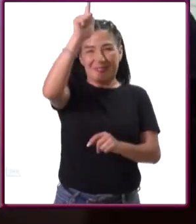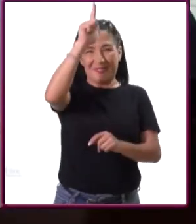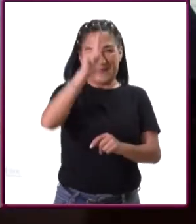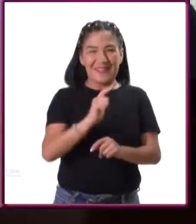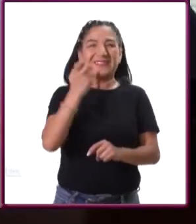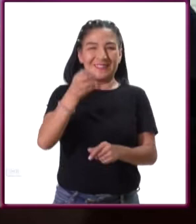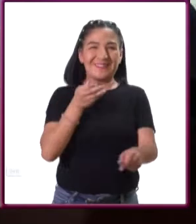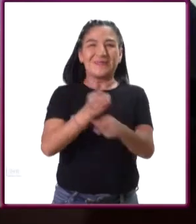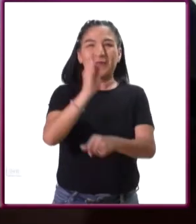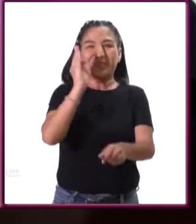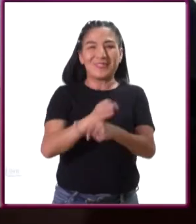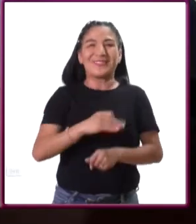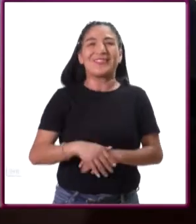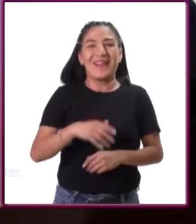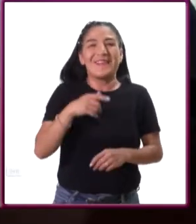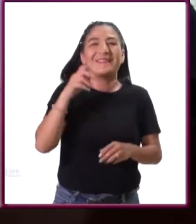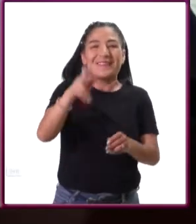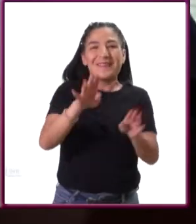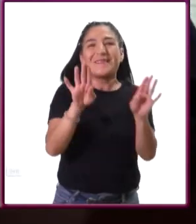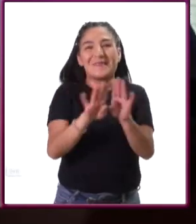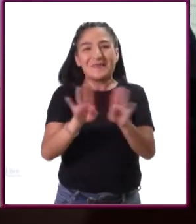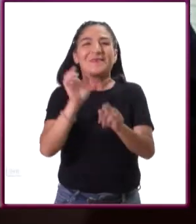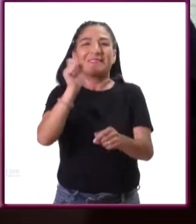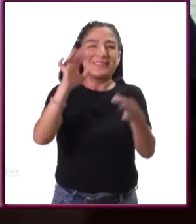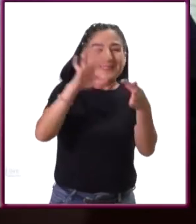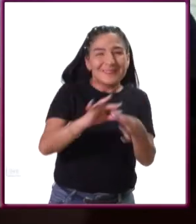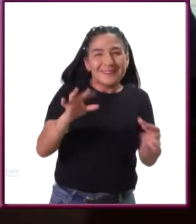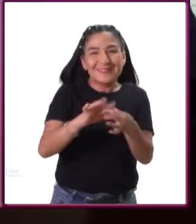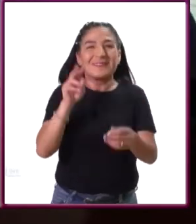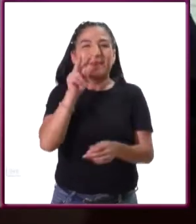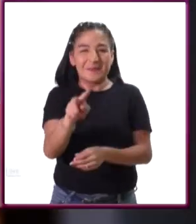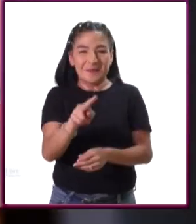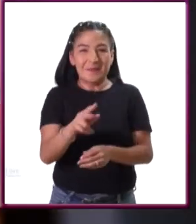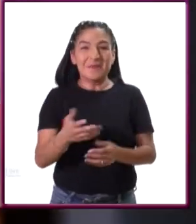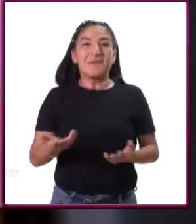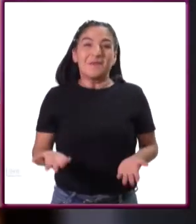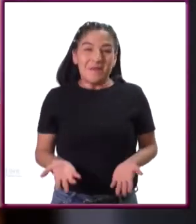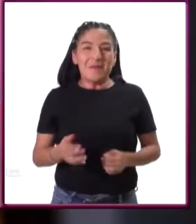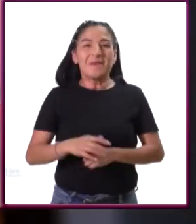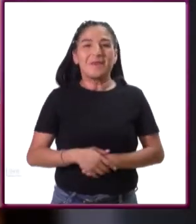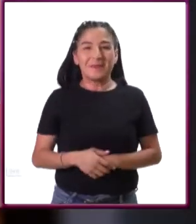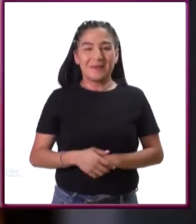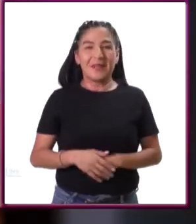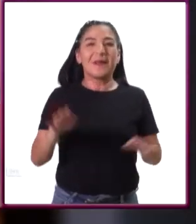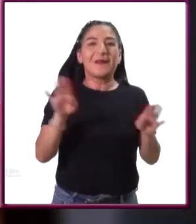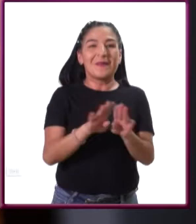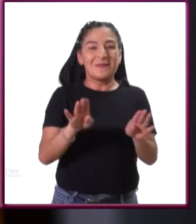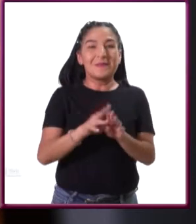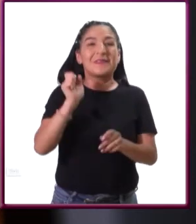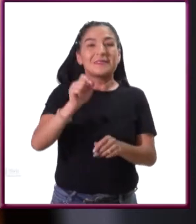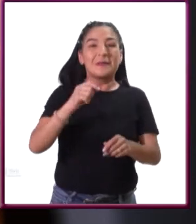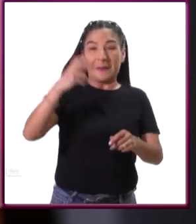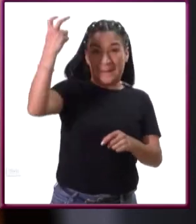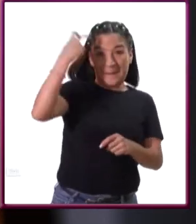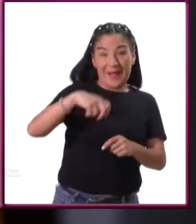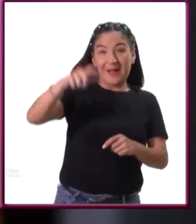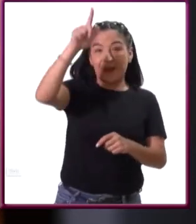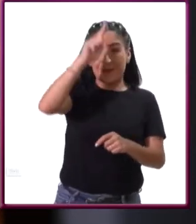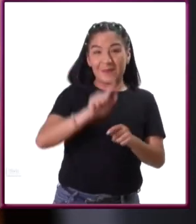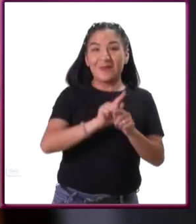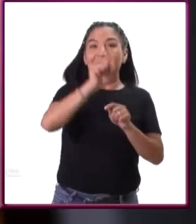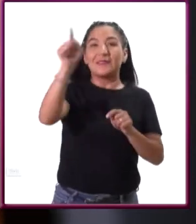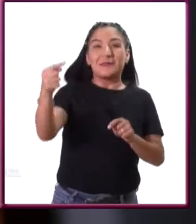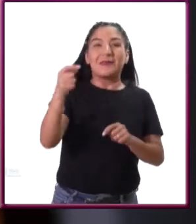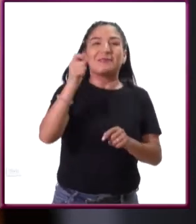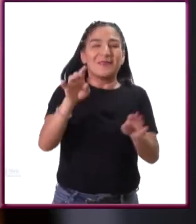película. Sin embargo, hay que matizar algo, o sea, la película se llama Viaje a la Luna, pero más bien es una película de fantasía, ¿no?